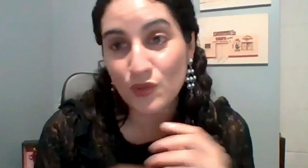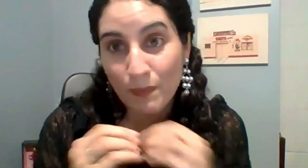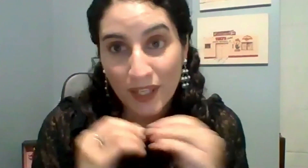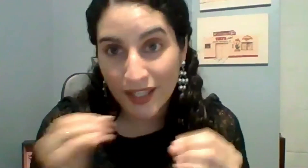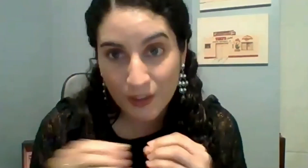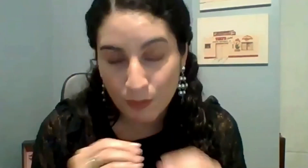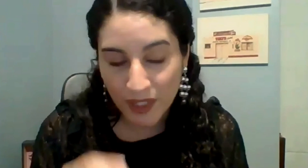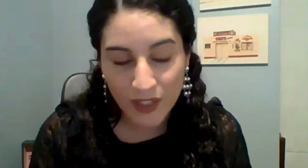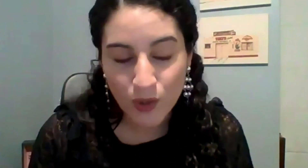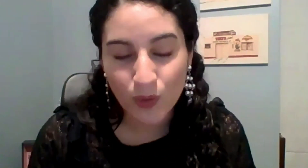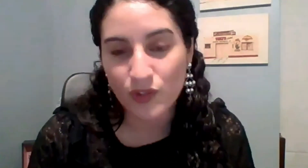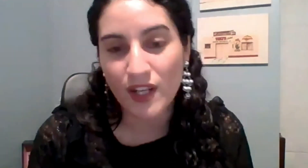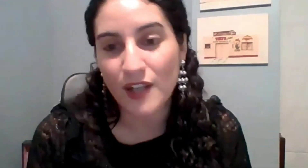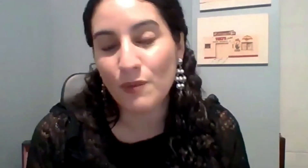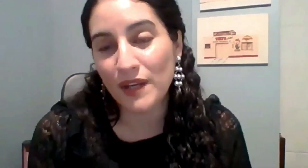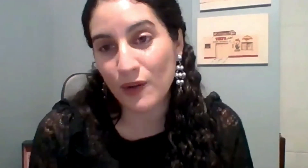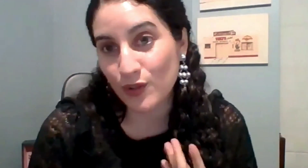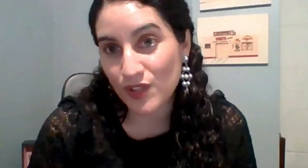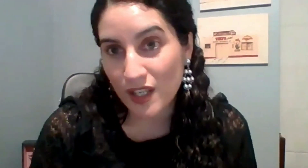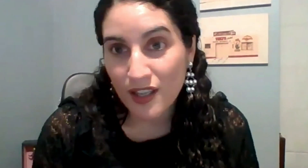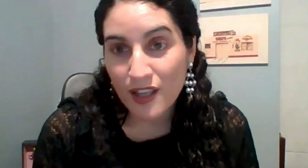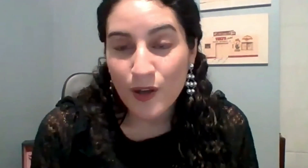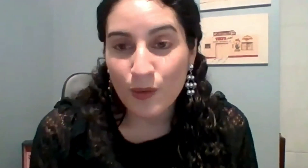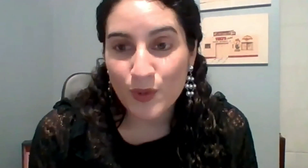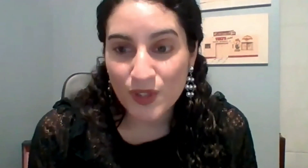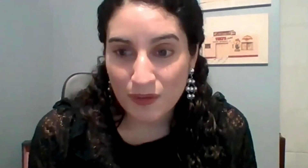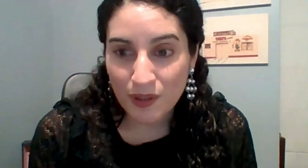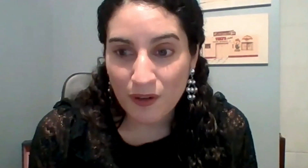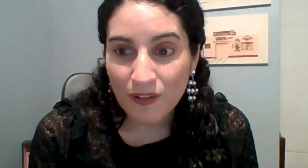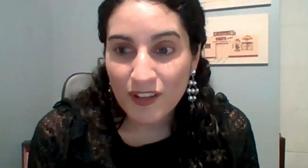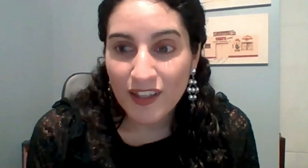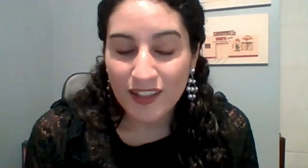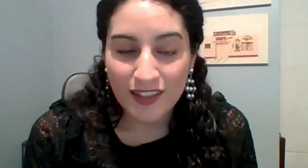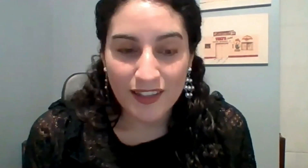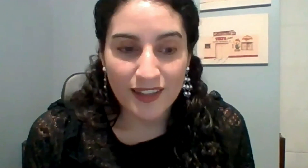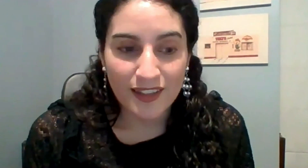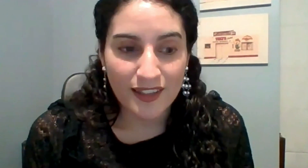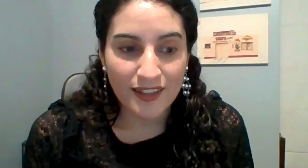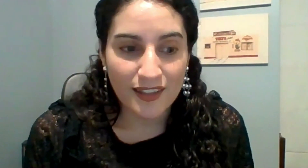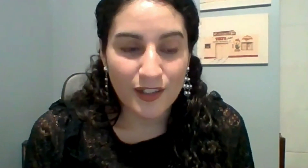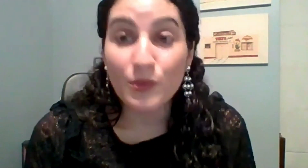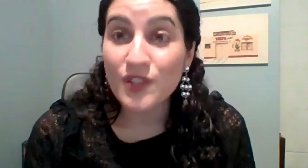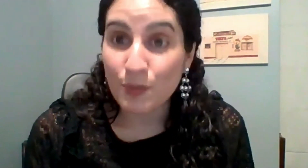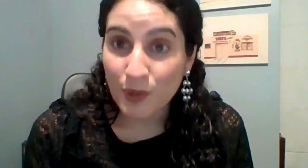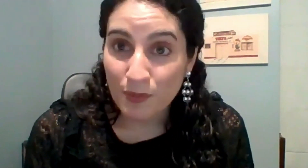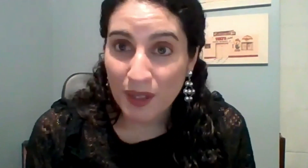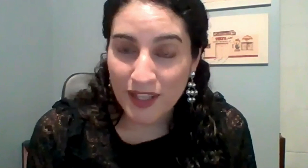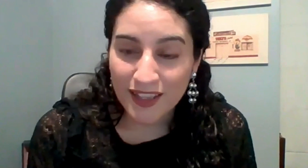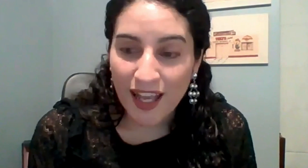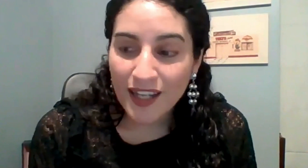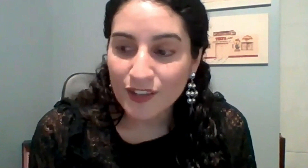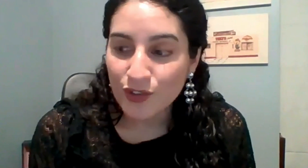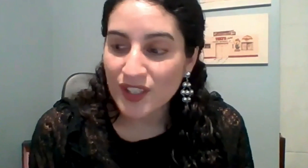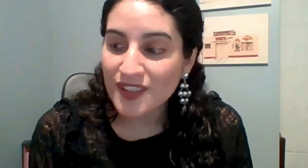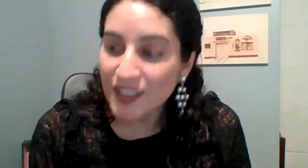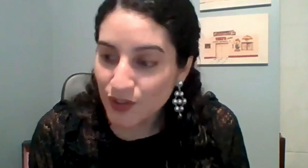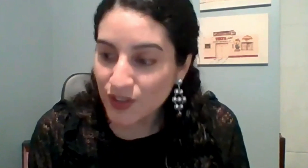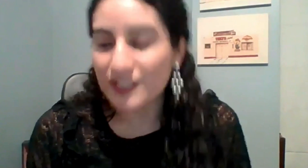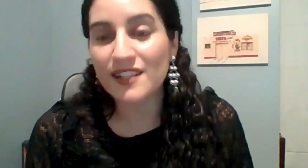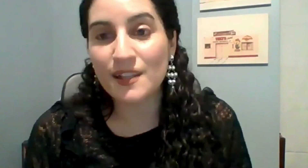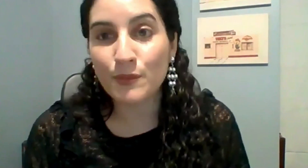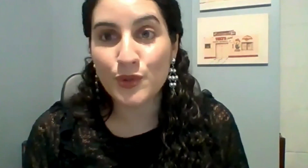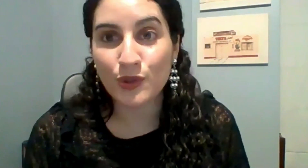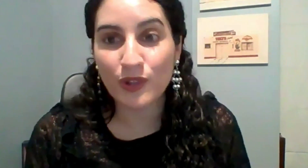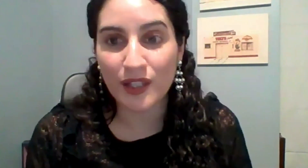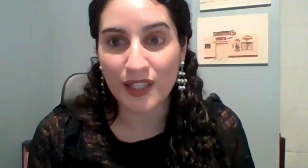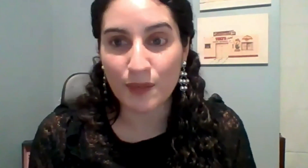Es un pequeño cuestionario para conocer cómo sirvió y cómo se pudo implementar. Entonces sí nos